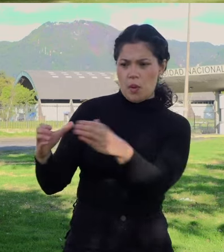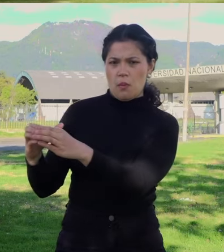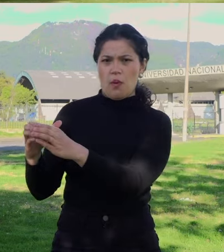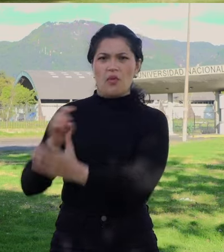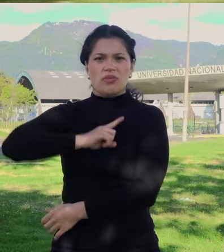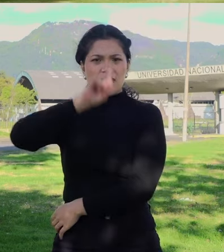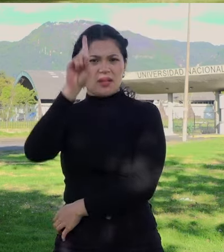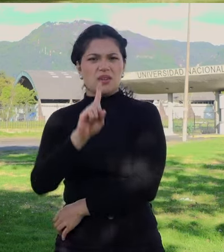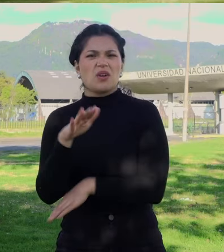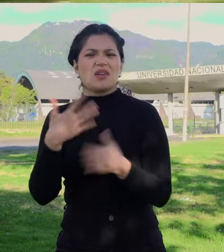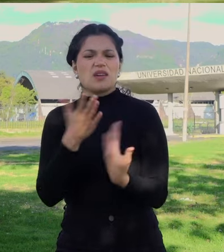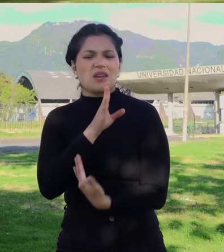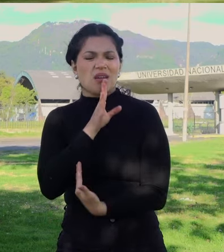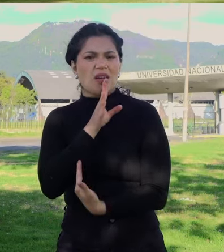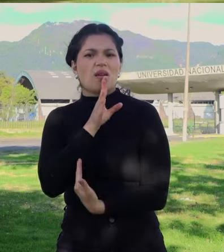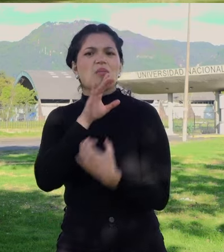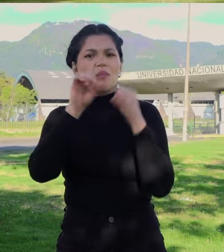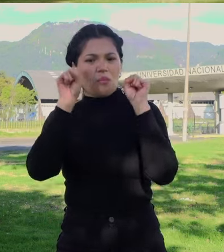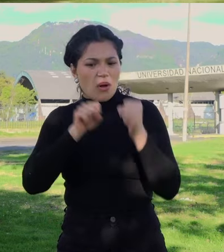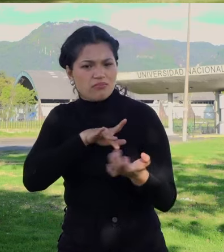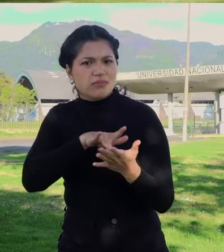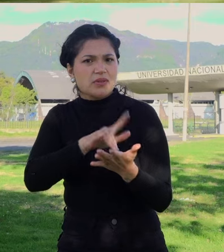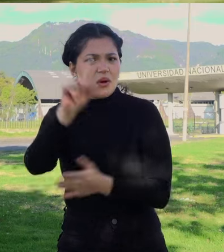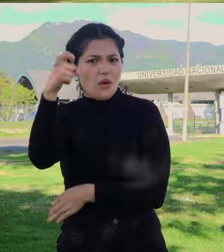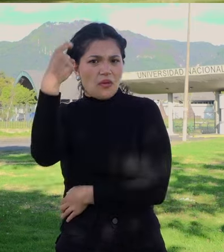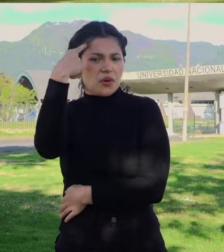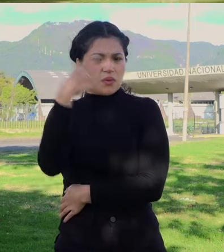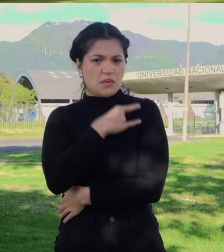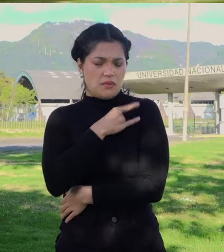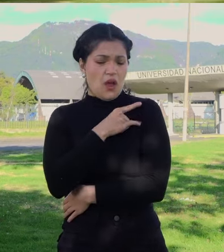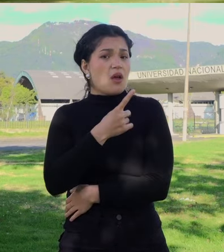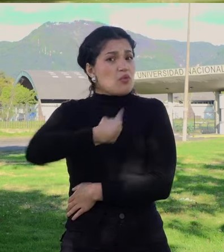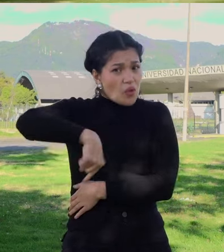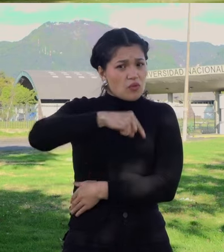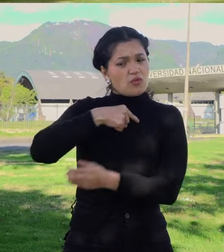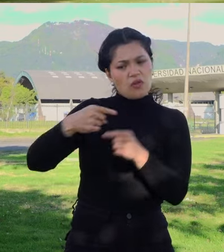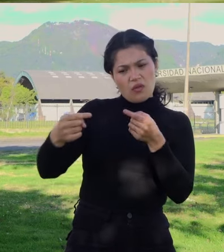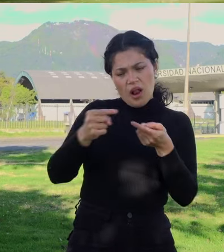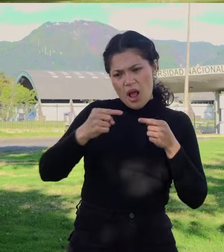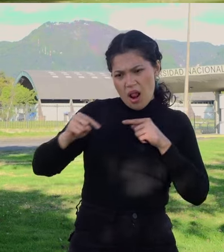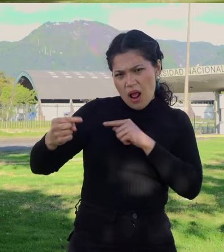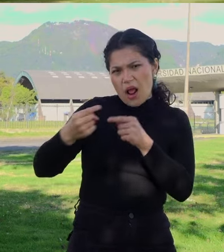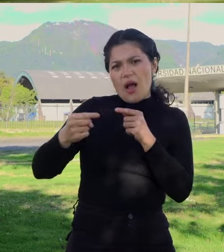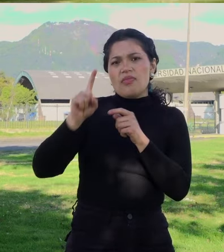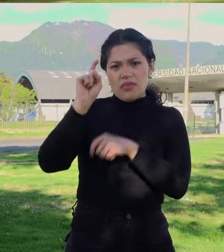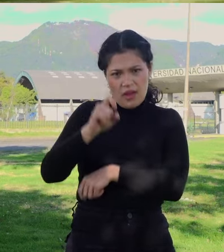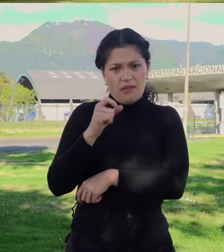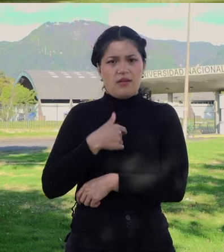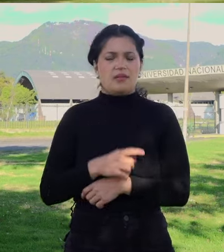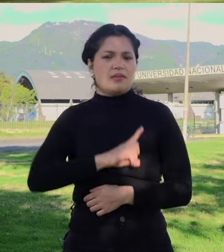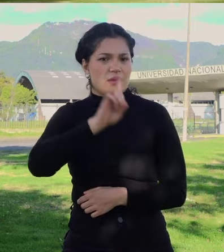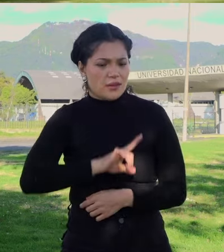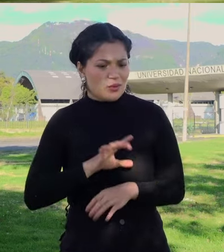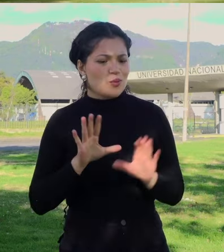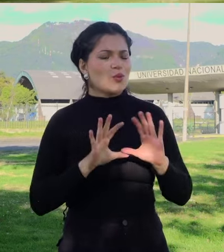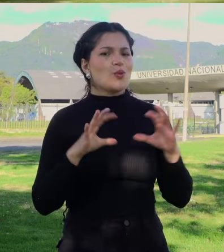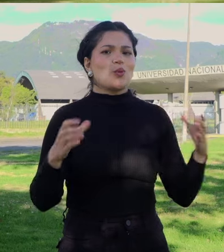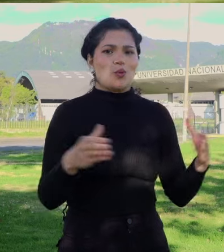el gobierno universitario? Ese es un debate que tenemos que hacer sobre los cuerpos colegiados. Pero también